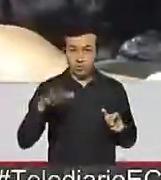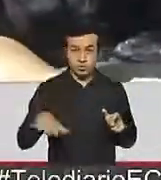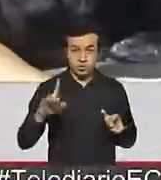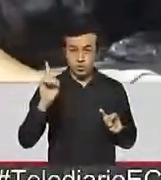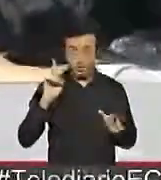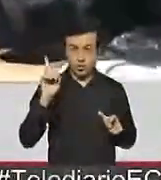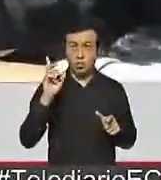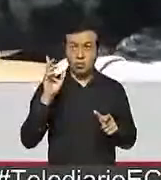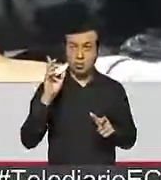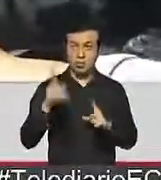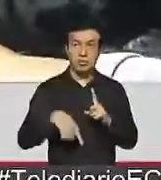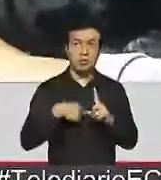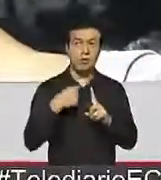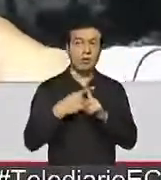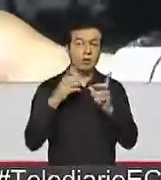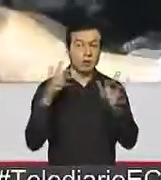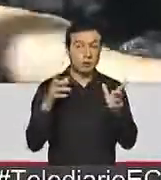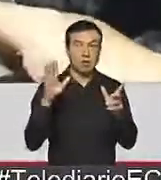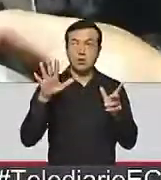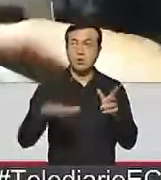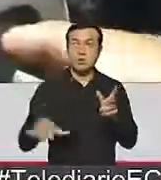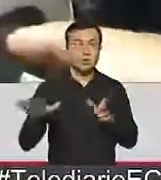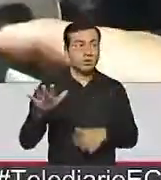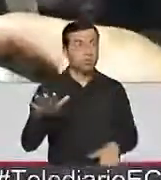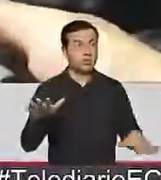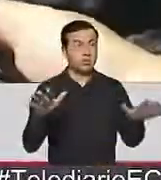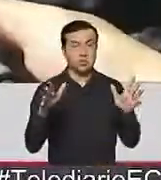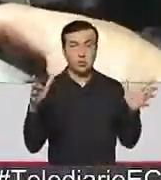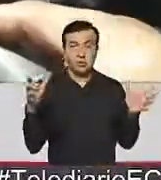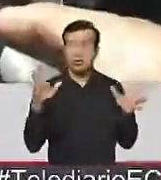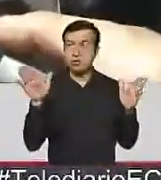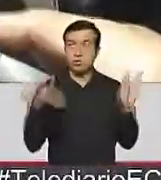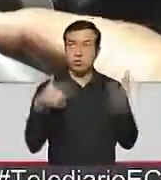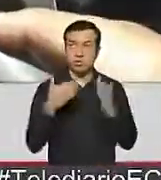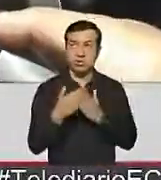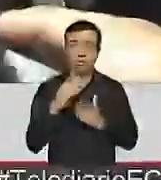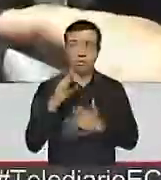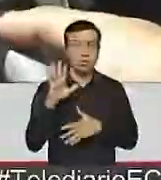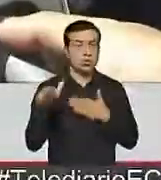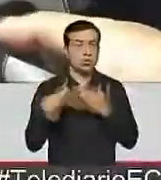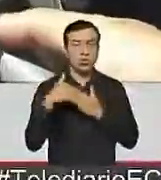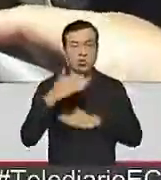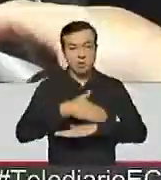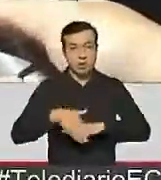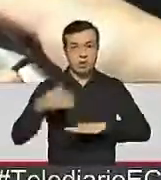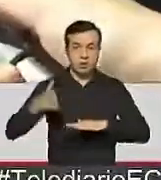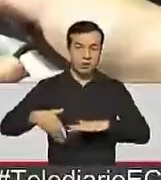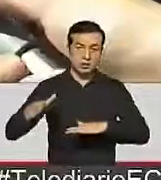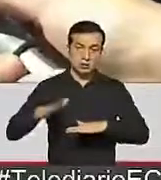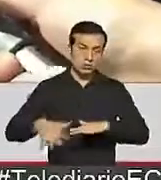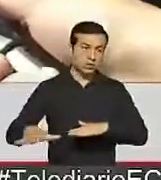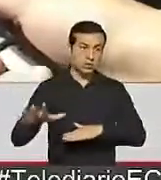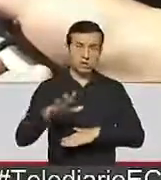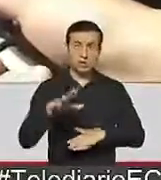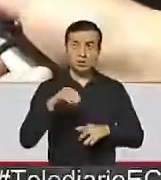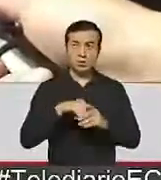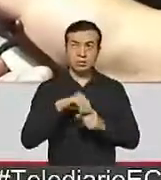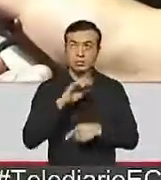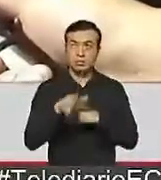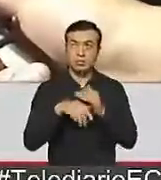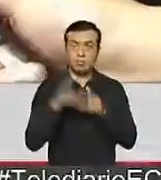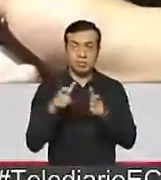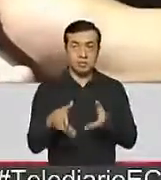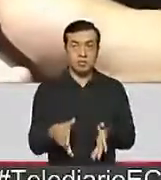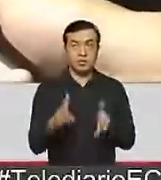No solamente es de este sector, el sector de la Sosoranja, la Toacaso, la Sosoranga, esta